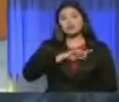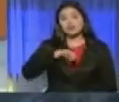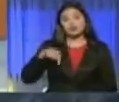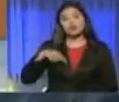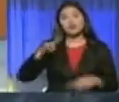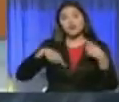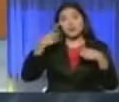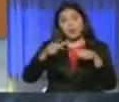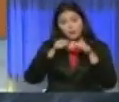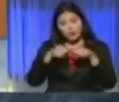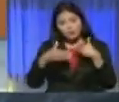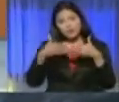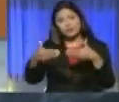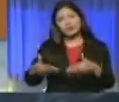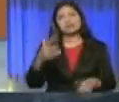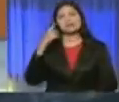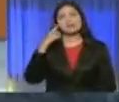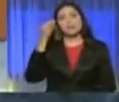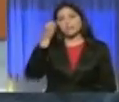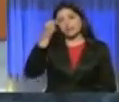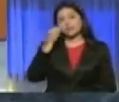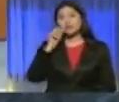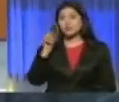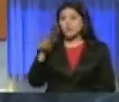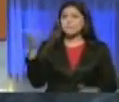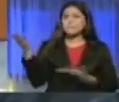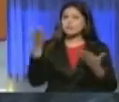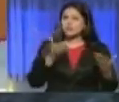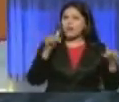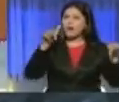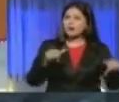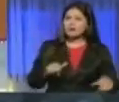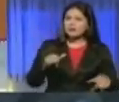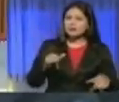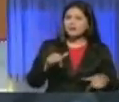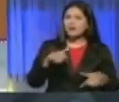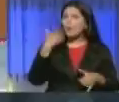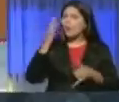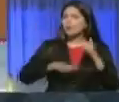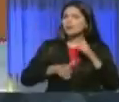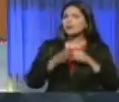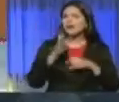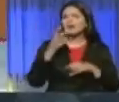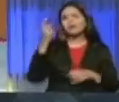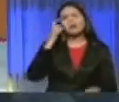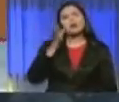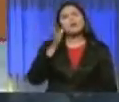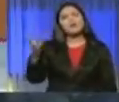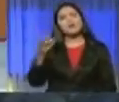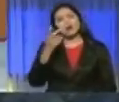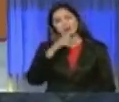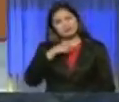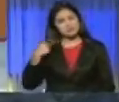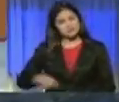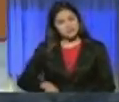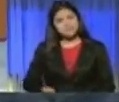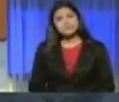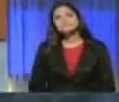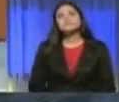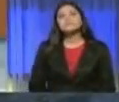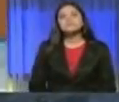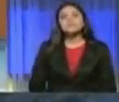vamos a continuar con los tanques de pensamiento que usted invitó a nuestro país en la última visita que tuvo en China. Muy bien, un